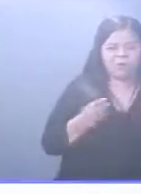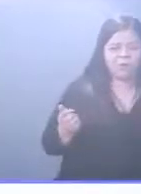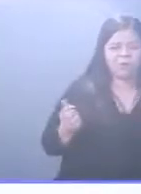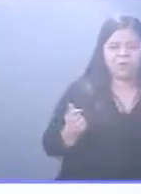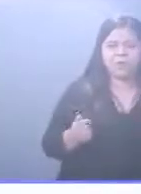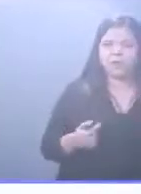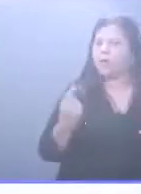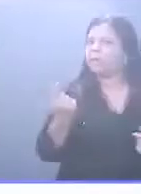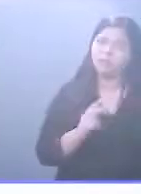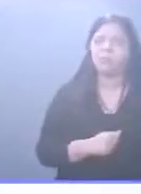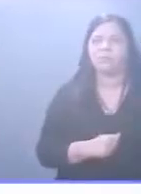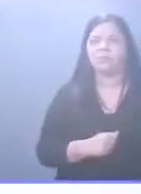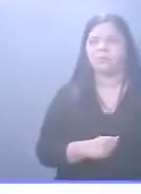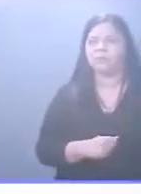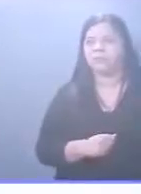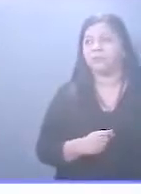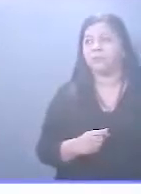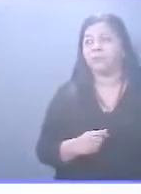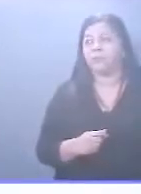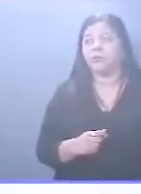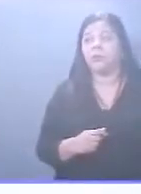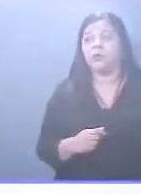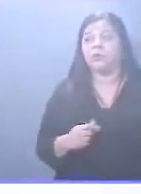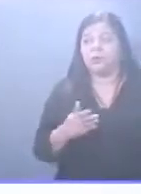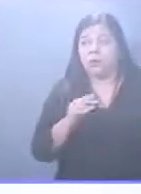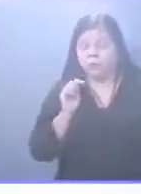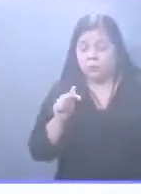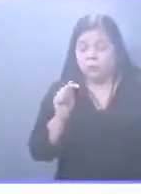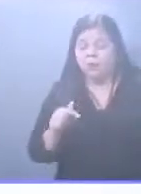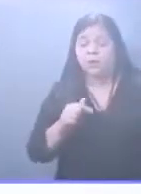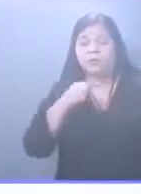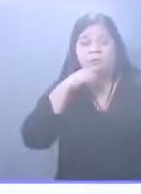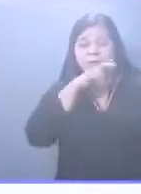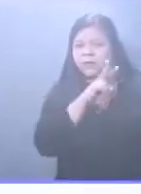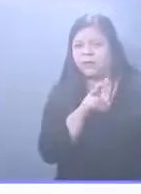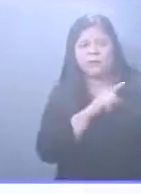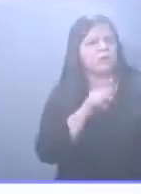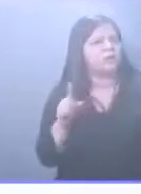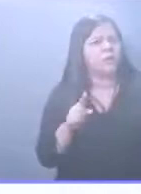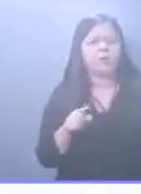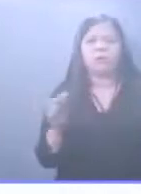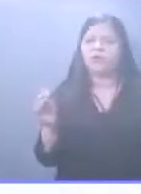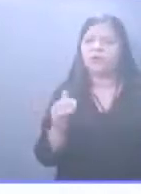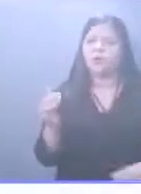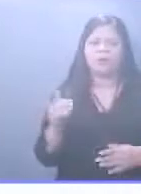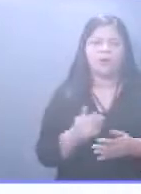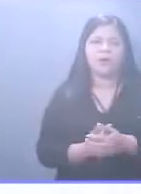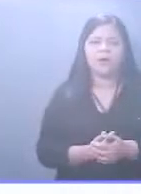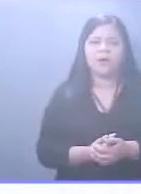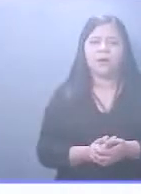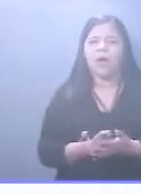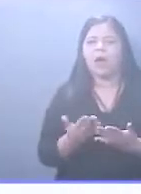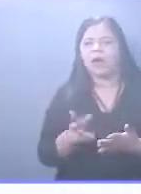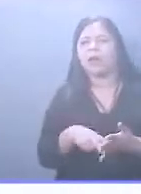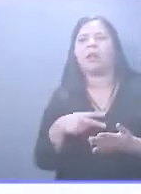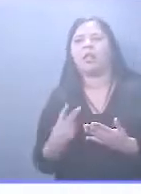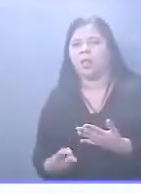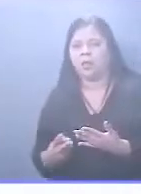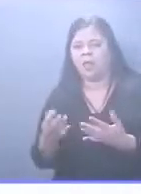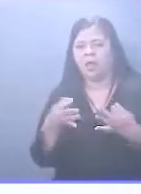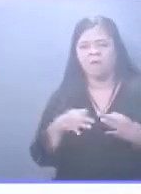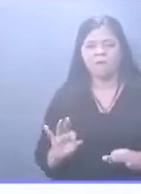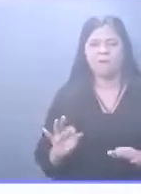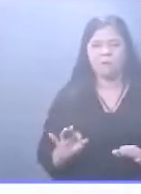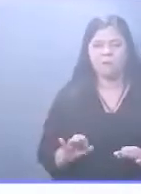son dos fallecidos. Por tanto, el FMLN no caerá en esa forma bajera de hacer